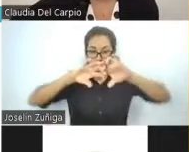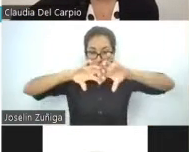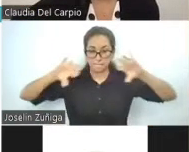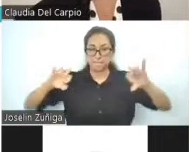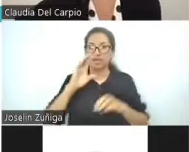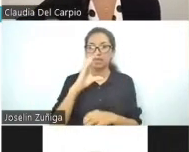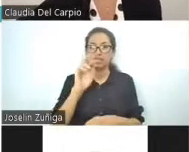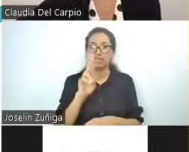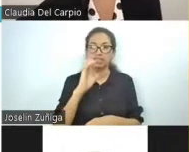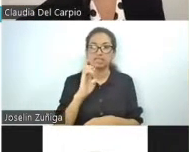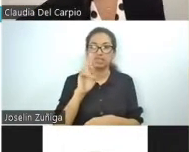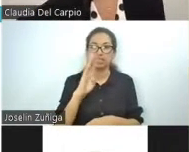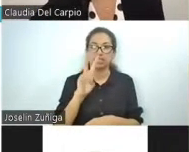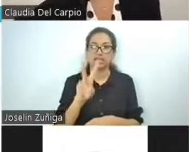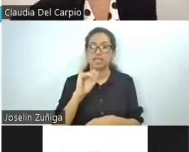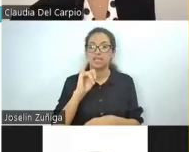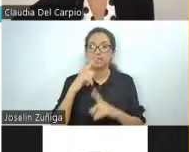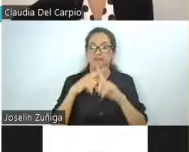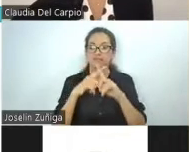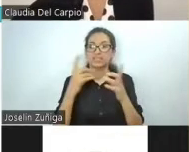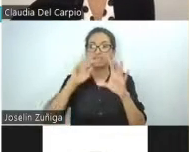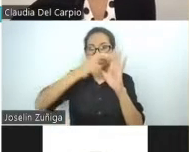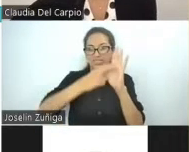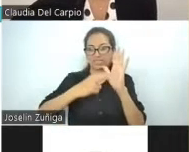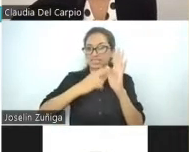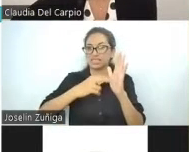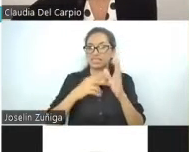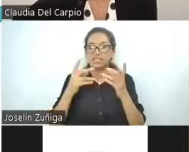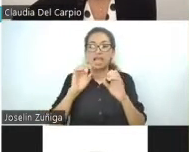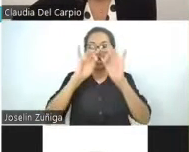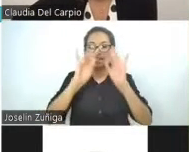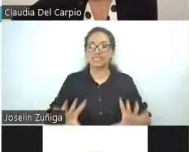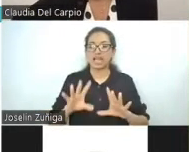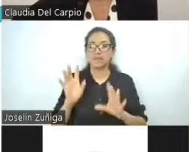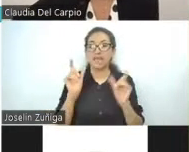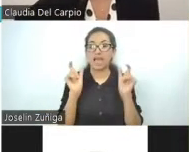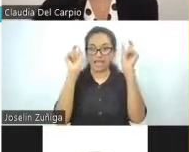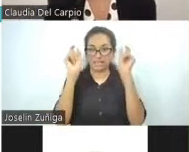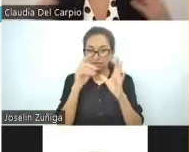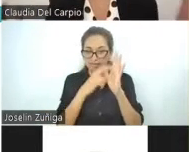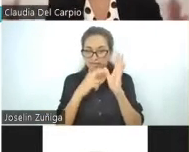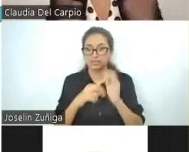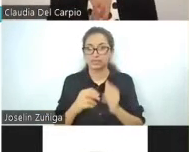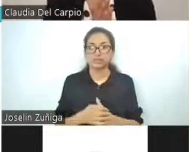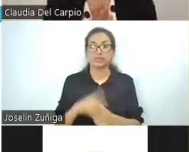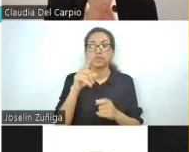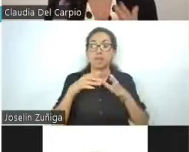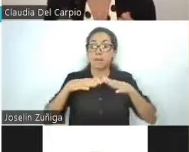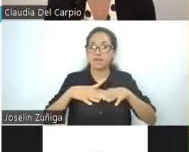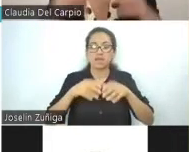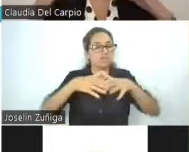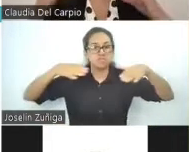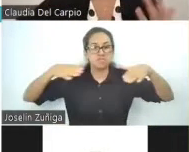cérvix, que de ahí es que tomamos la muestra para el Papa Nicolau. Entonces, por esta vagina es elástica, por lo tanto,